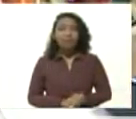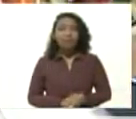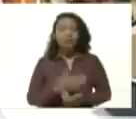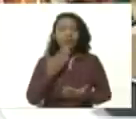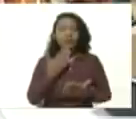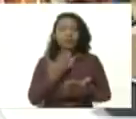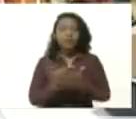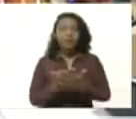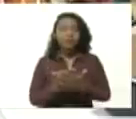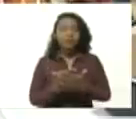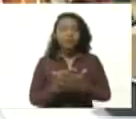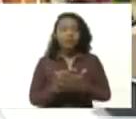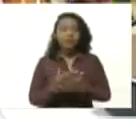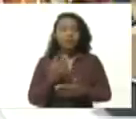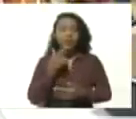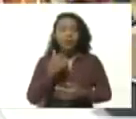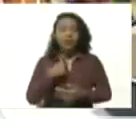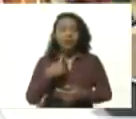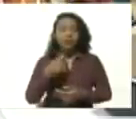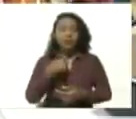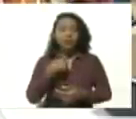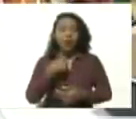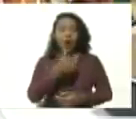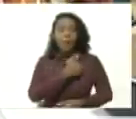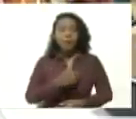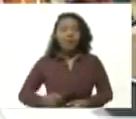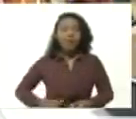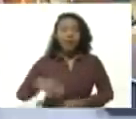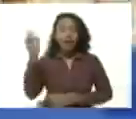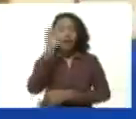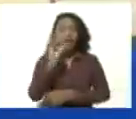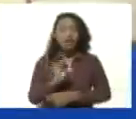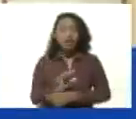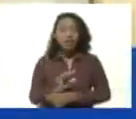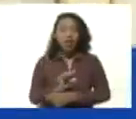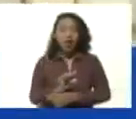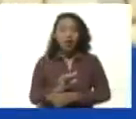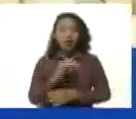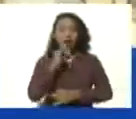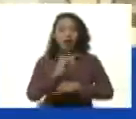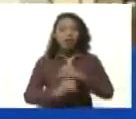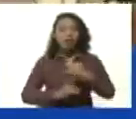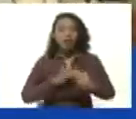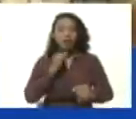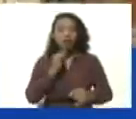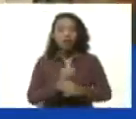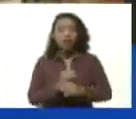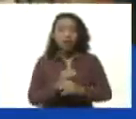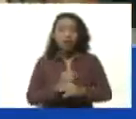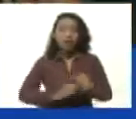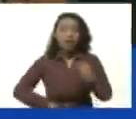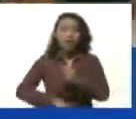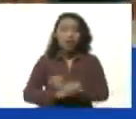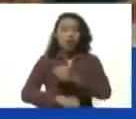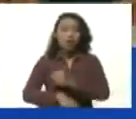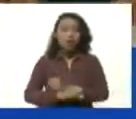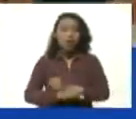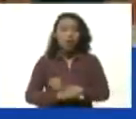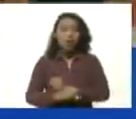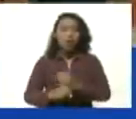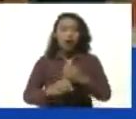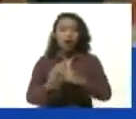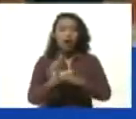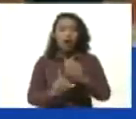agradable, diría yo, con el presidente de la Federación Internacional de Fútbol